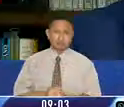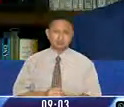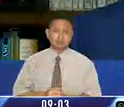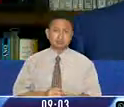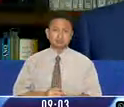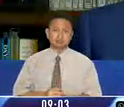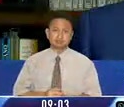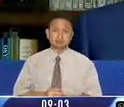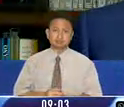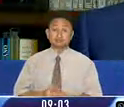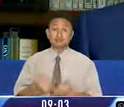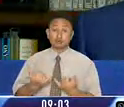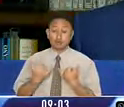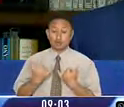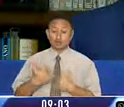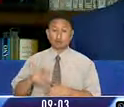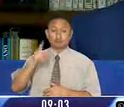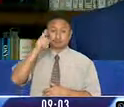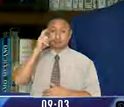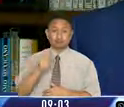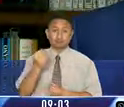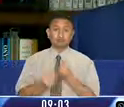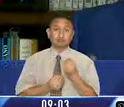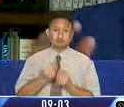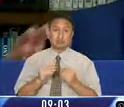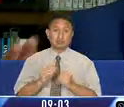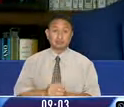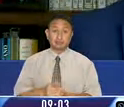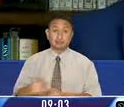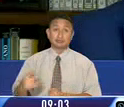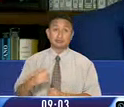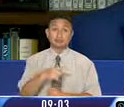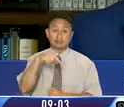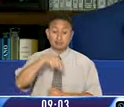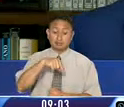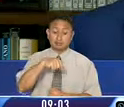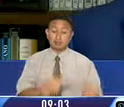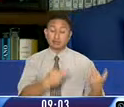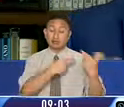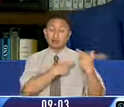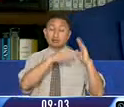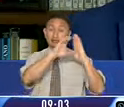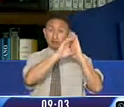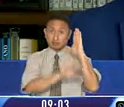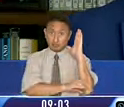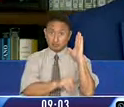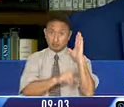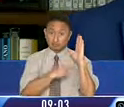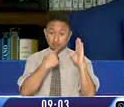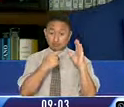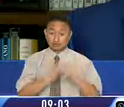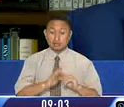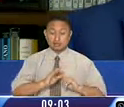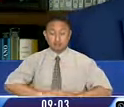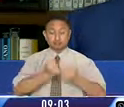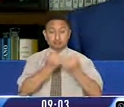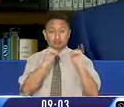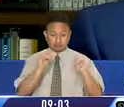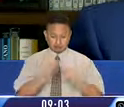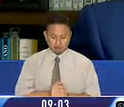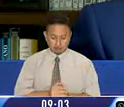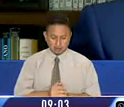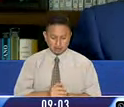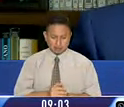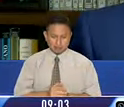es el estatus actual de la Fiscalía? La Fiscalía es un órgano que en el papel de la Constitución dice ser autónomo, pero